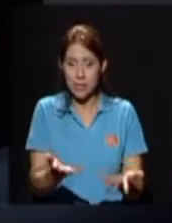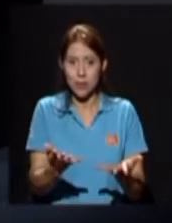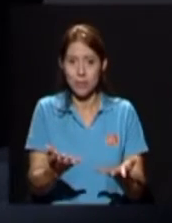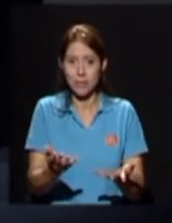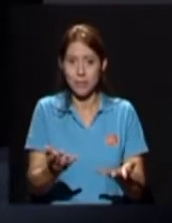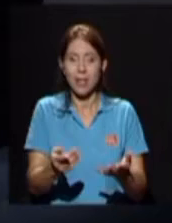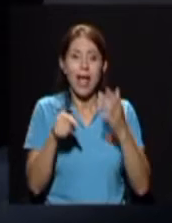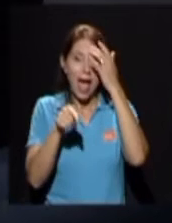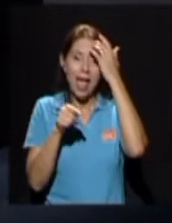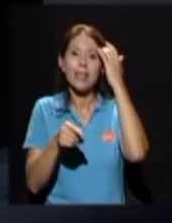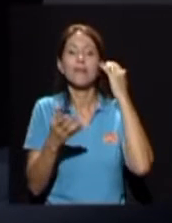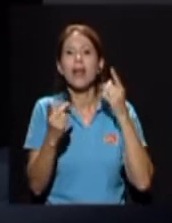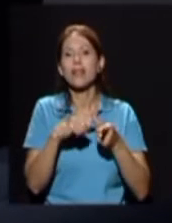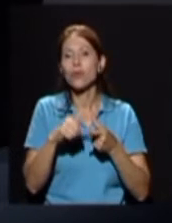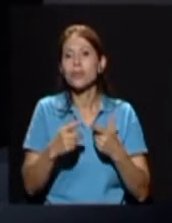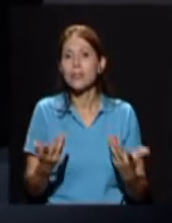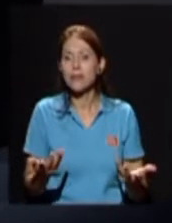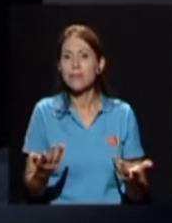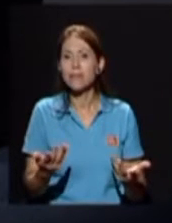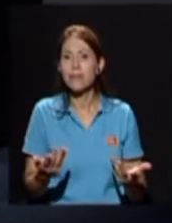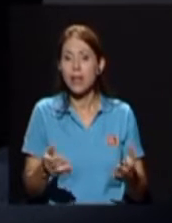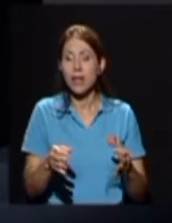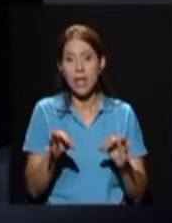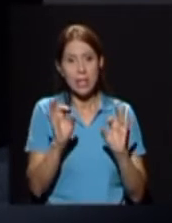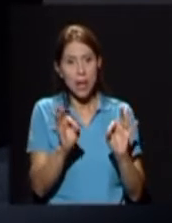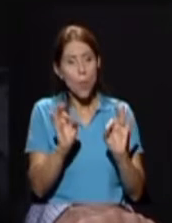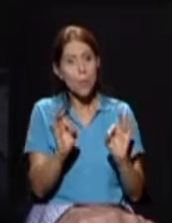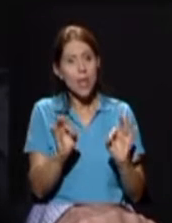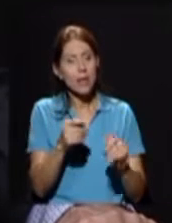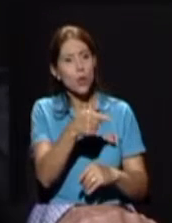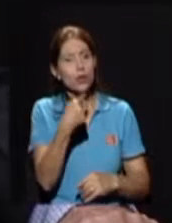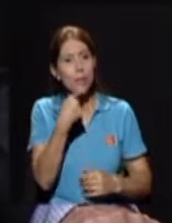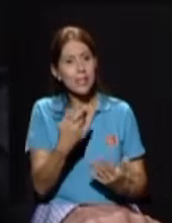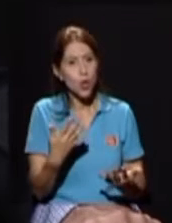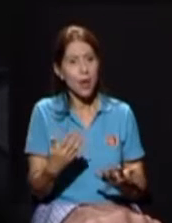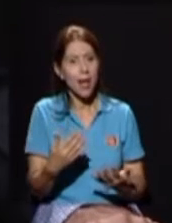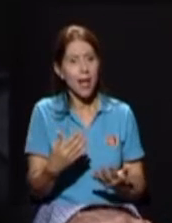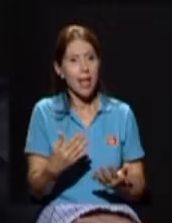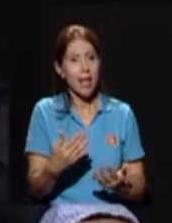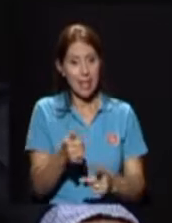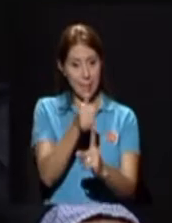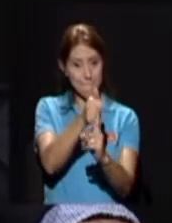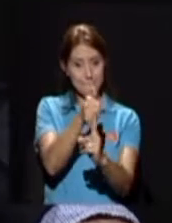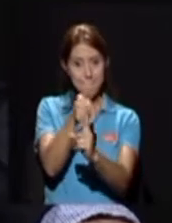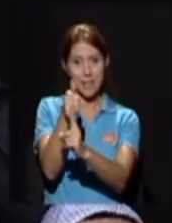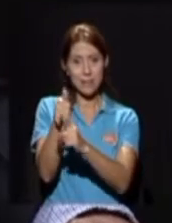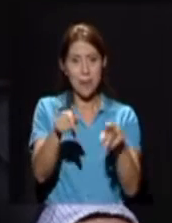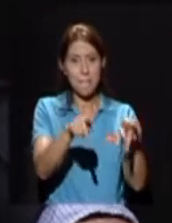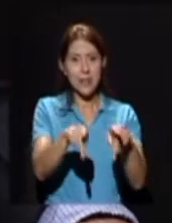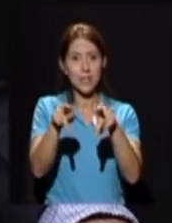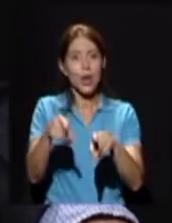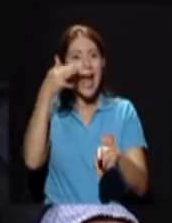estamos hablando del informe, pero entonces está muy bien el que usted mencione que el ciudadano cree